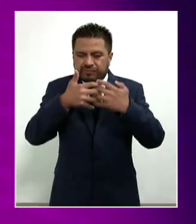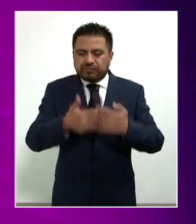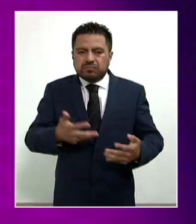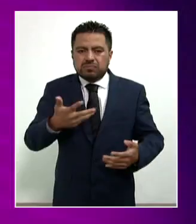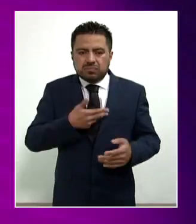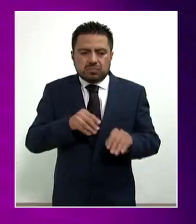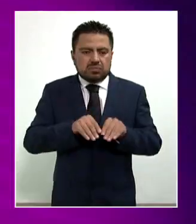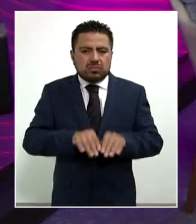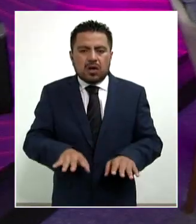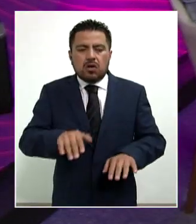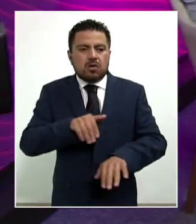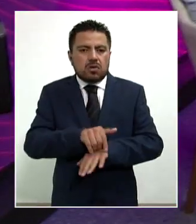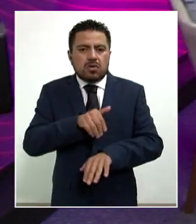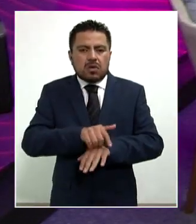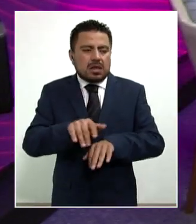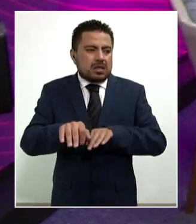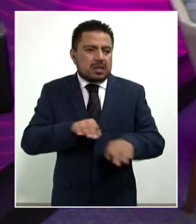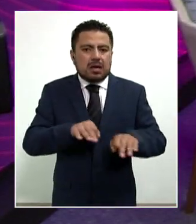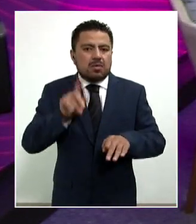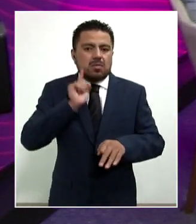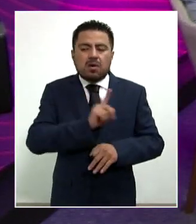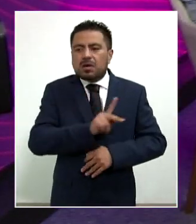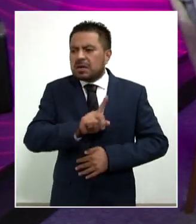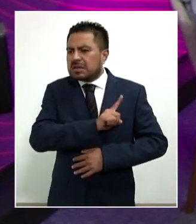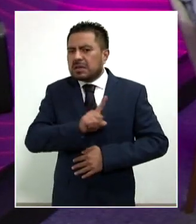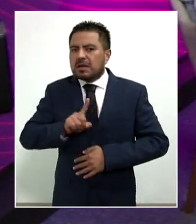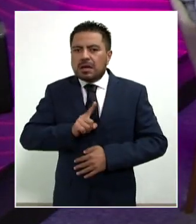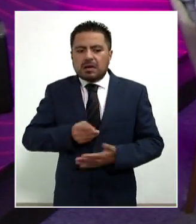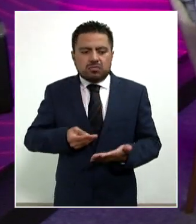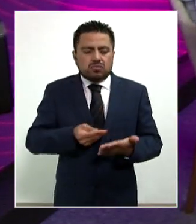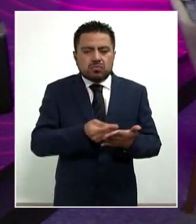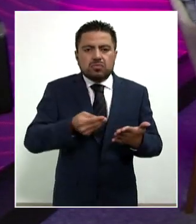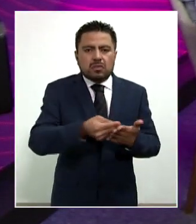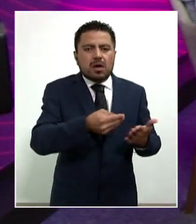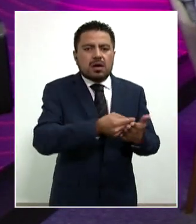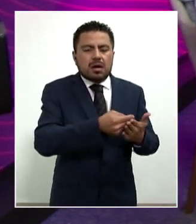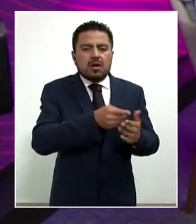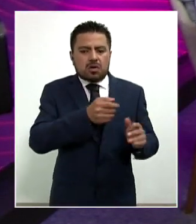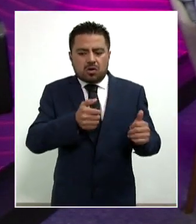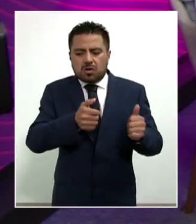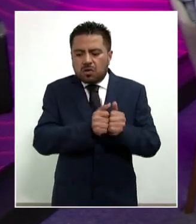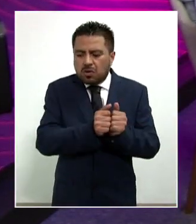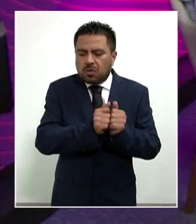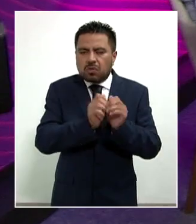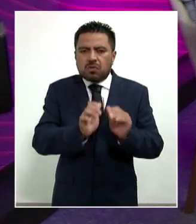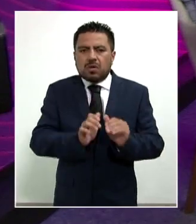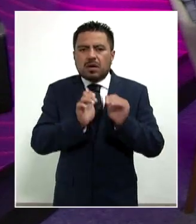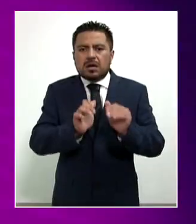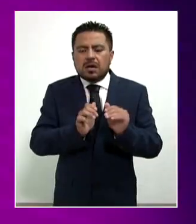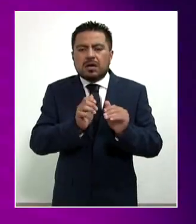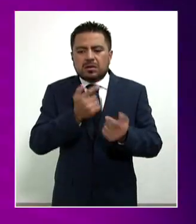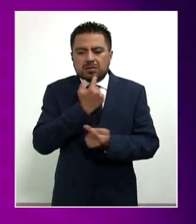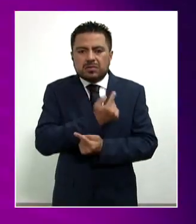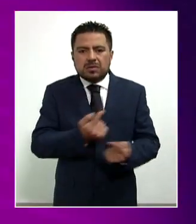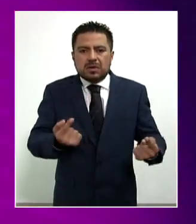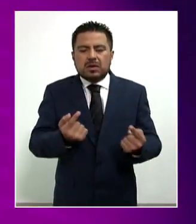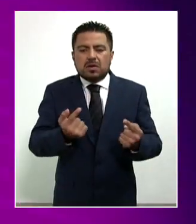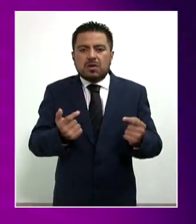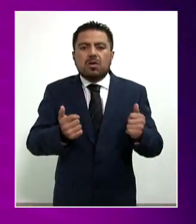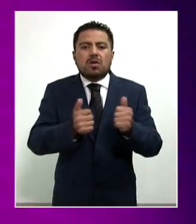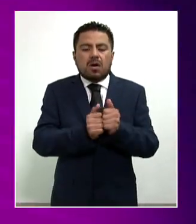un cierto número de trabajadoras mujeres debieran aportar con cuidado infantil,